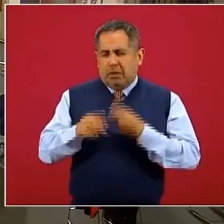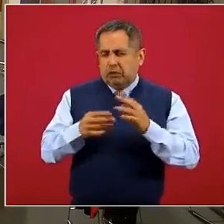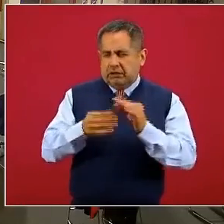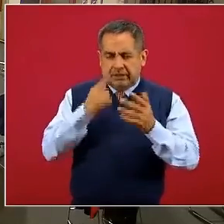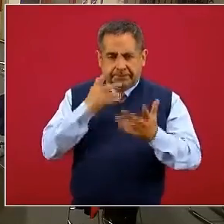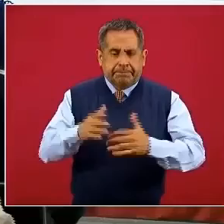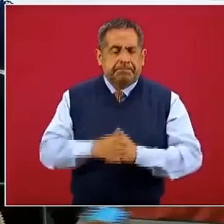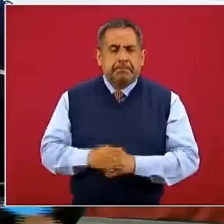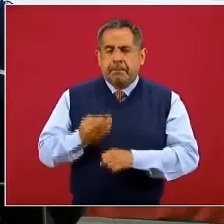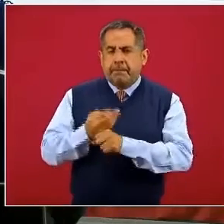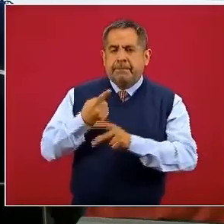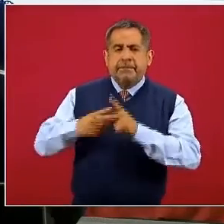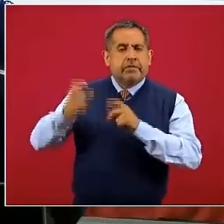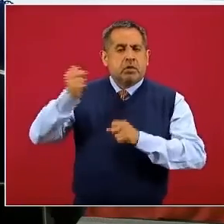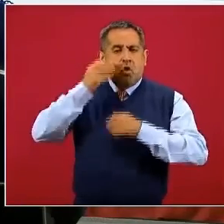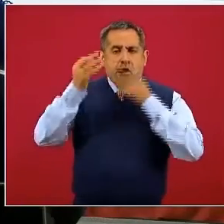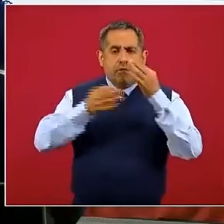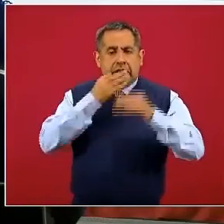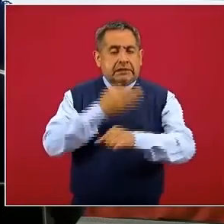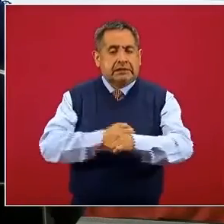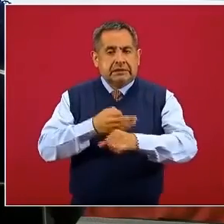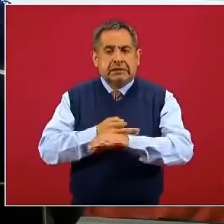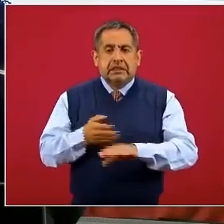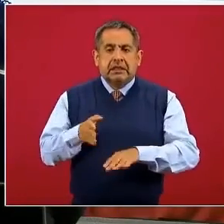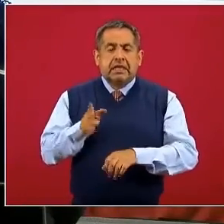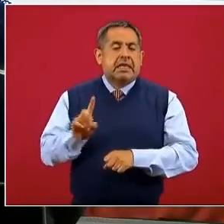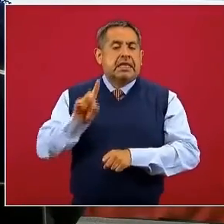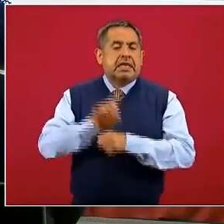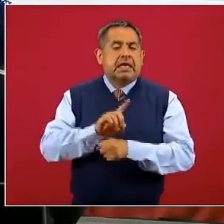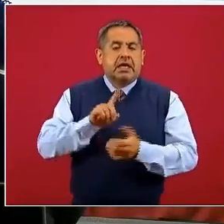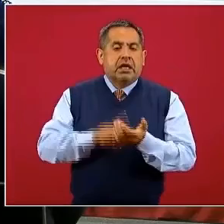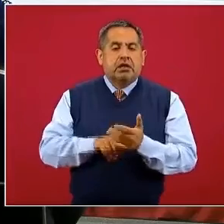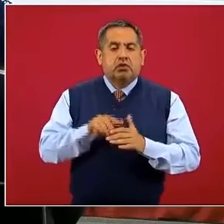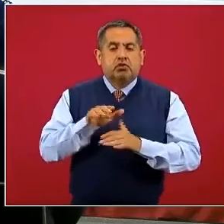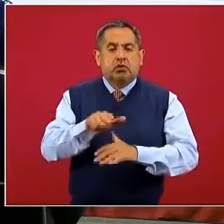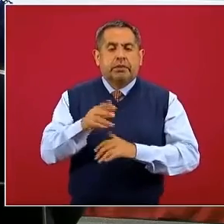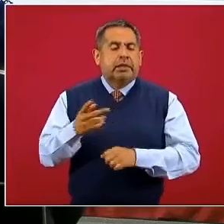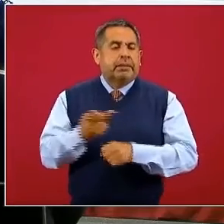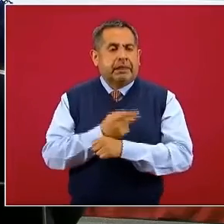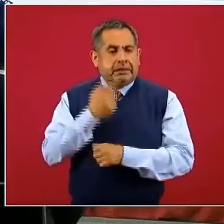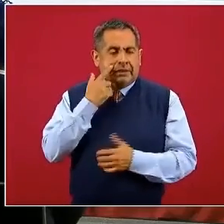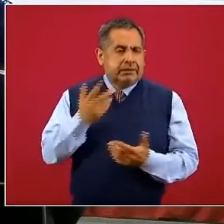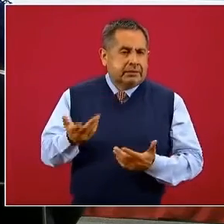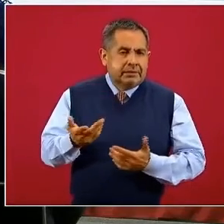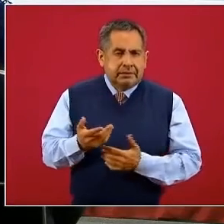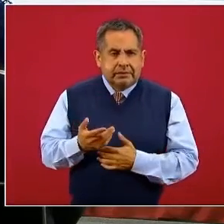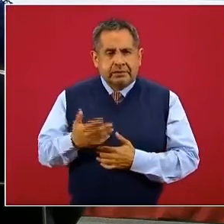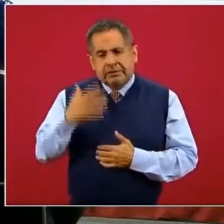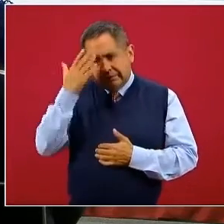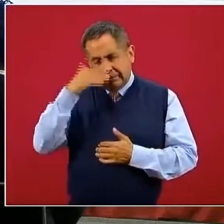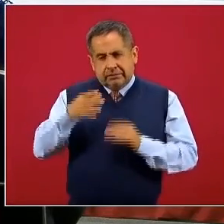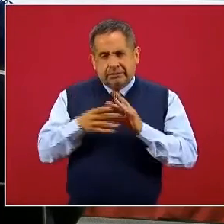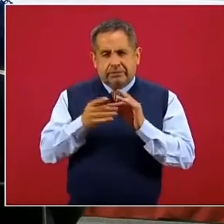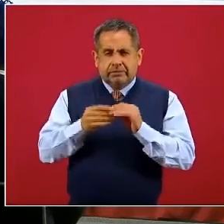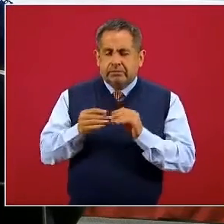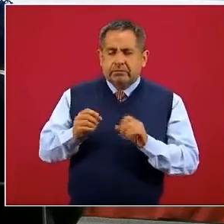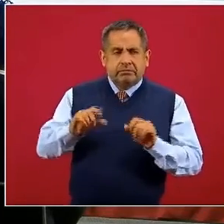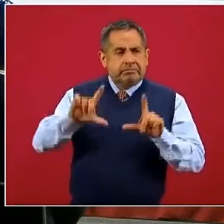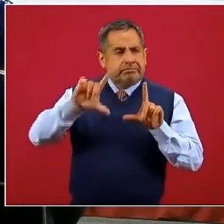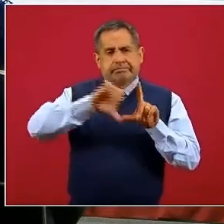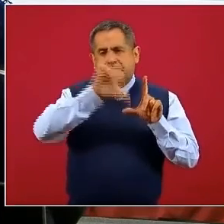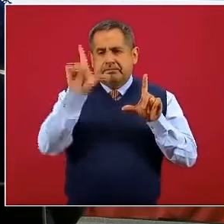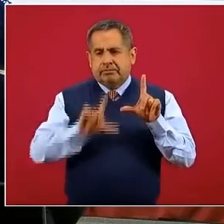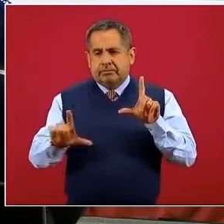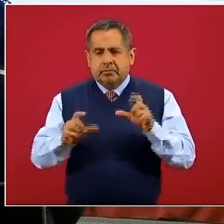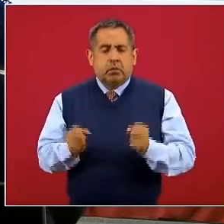Vamos entonces a iniciar la conferencia vespertina del día de hoy, actualizando lógicamente como siempre nuestras cifras nacionales.